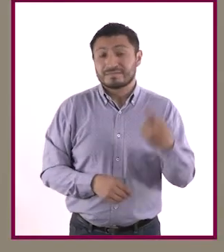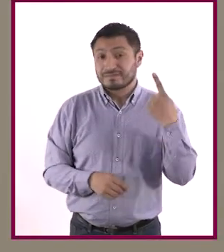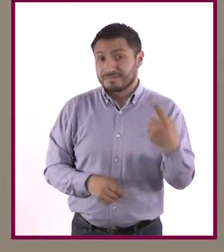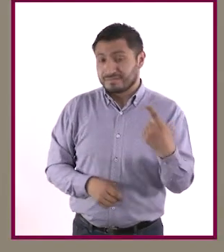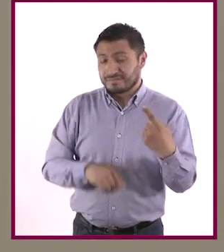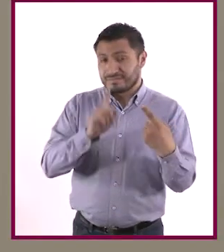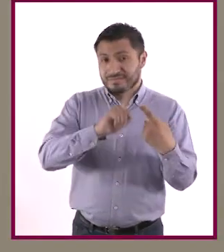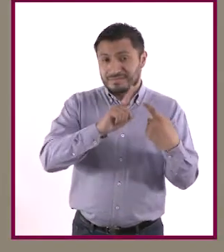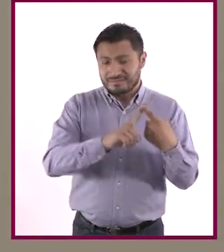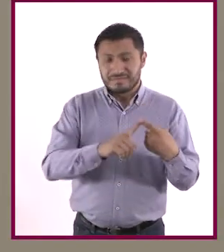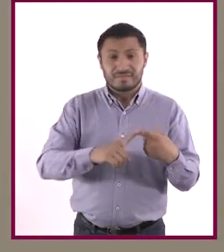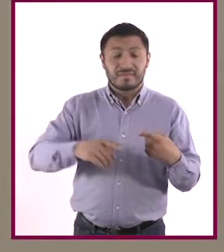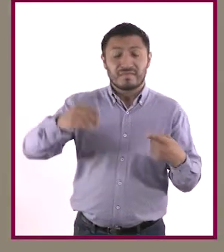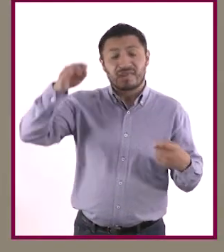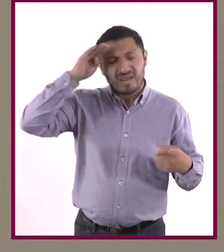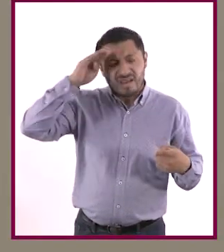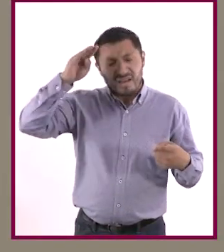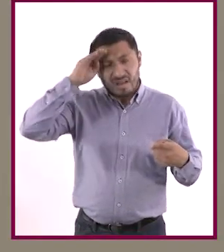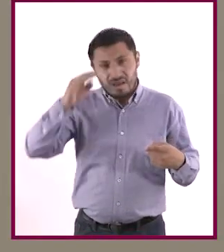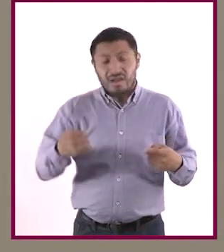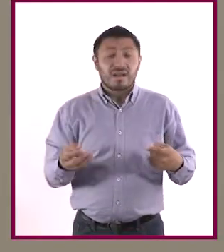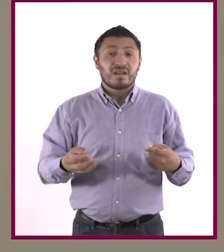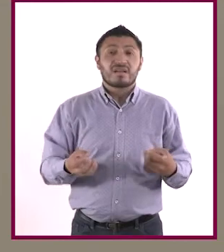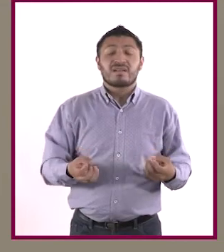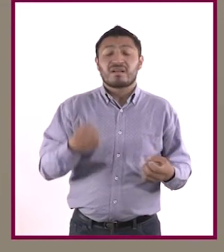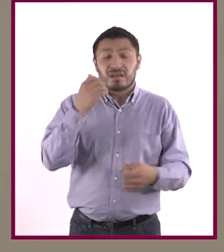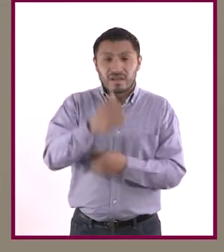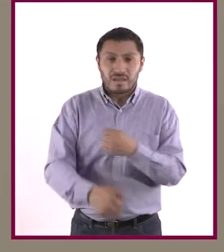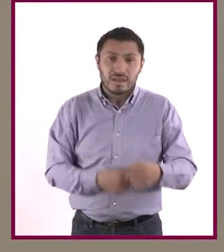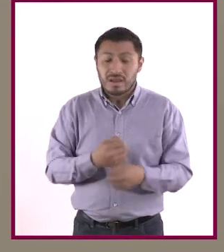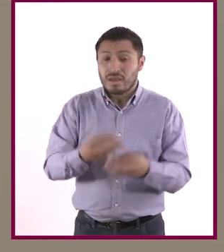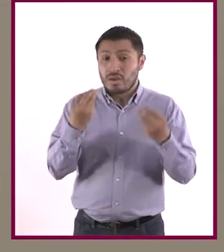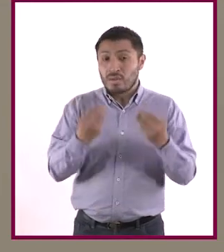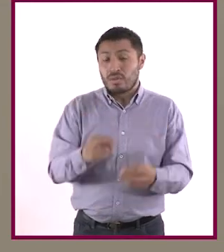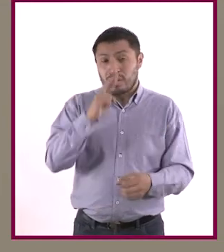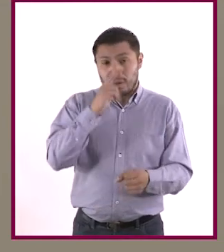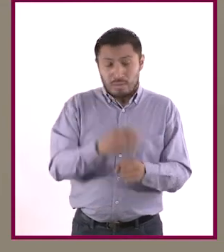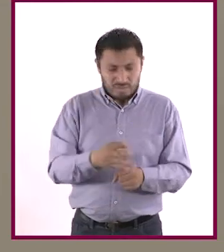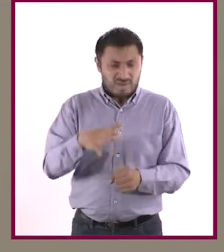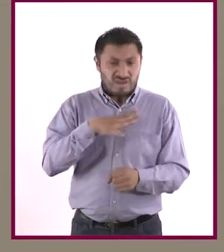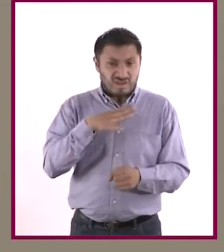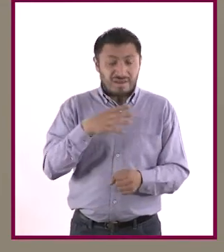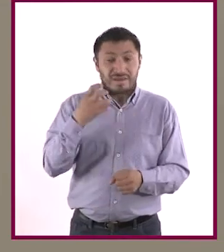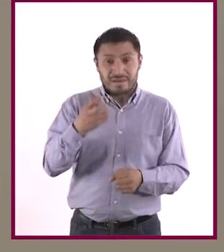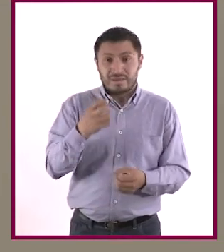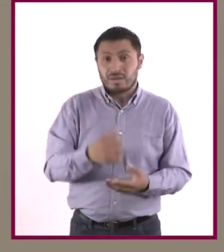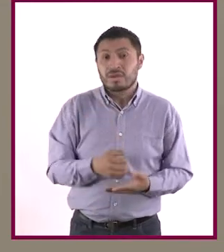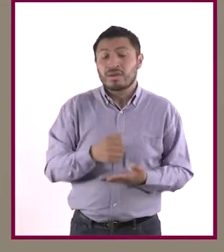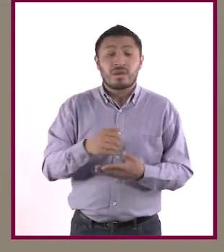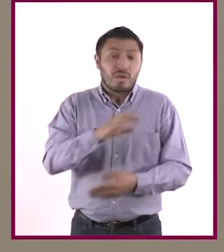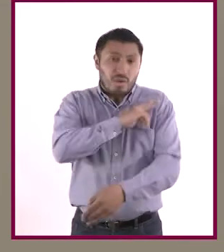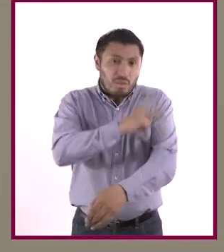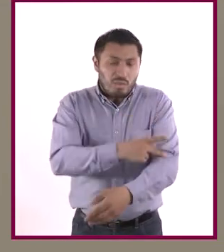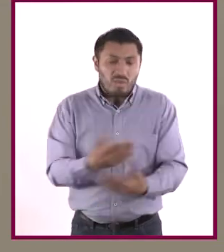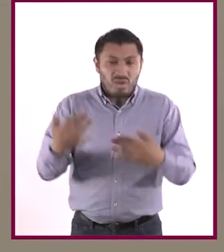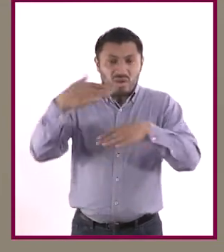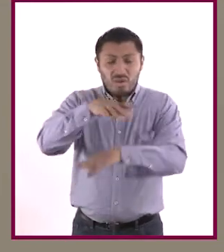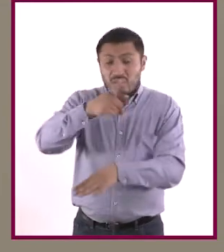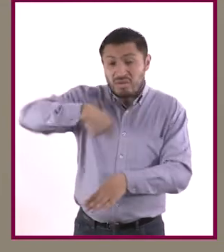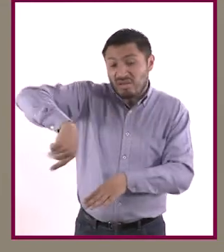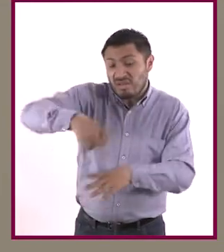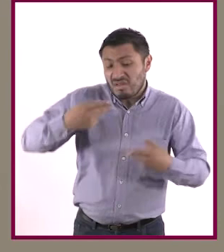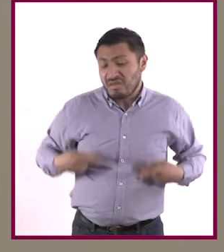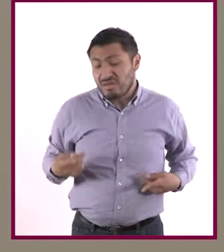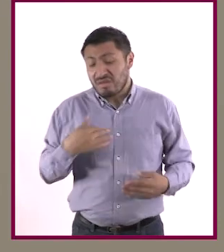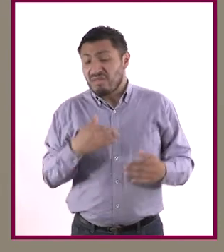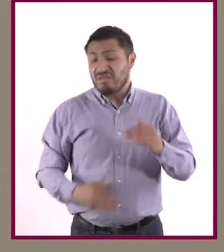1. Dejemos de pensar que la cantidad de años o las responsabilidades que tenemos nos otorga algún tipo de poder sobre otra persona.